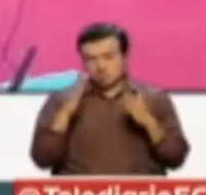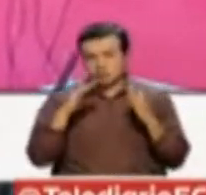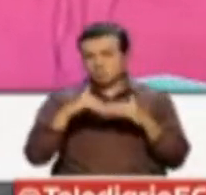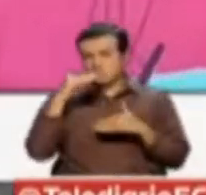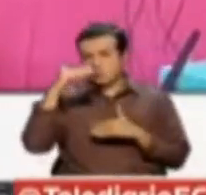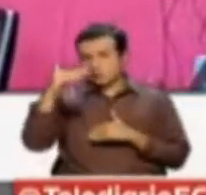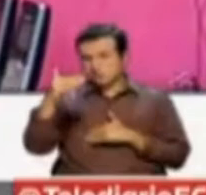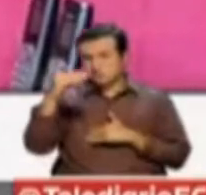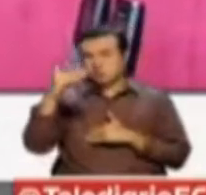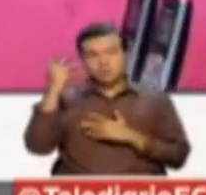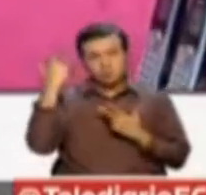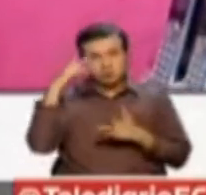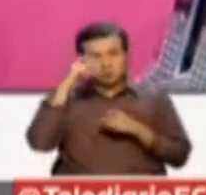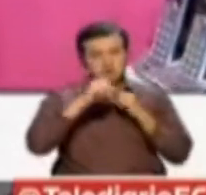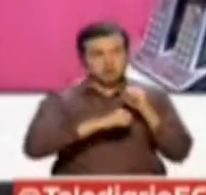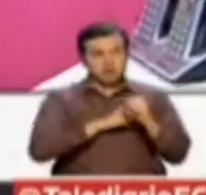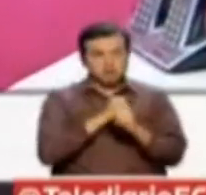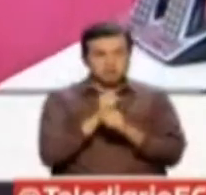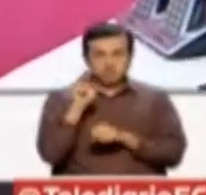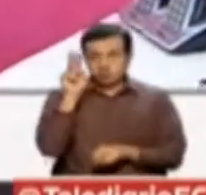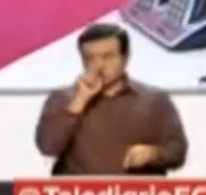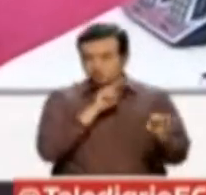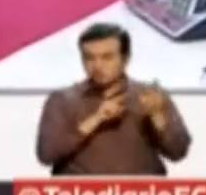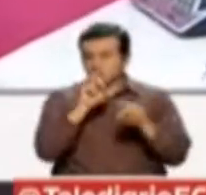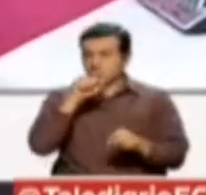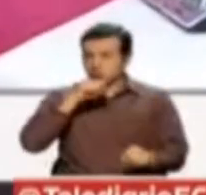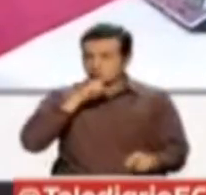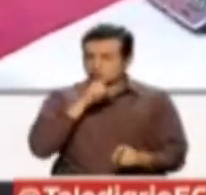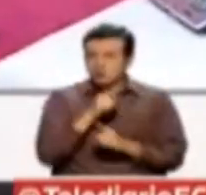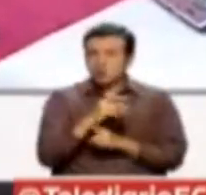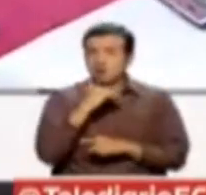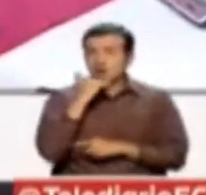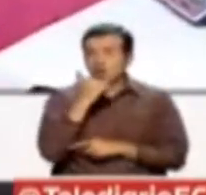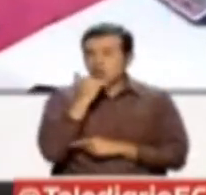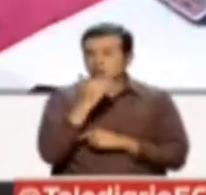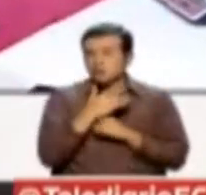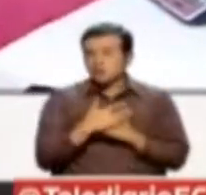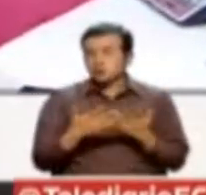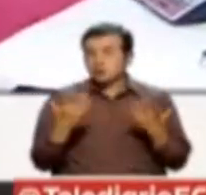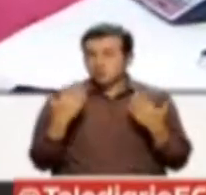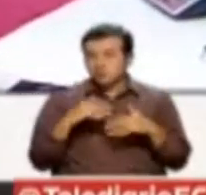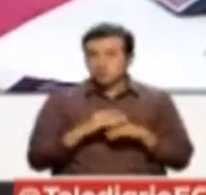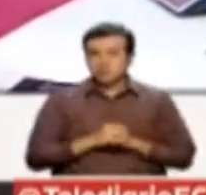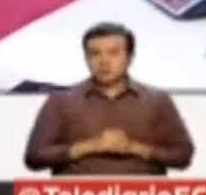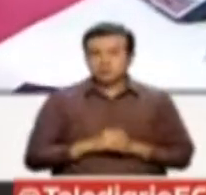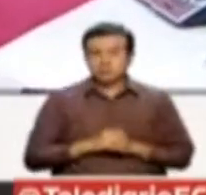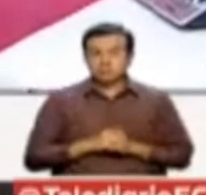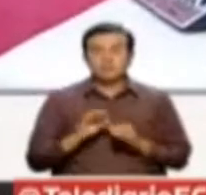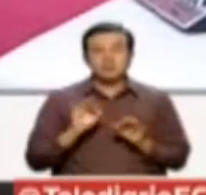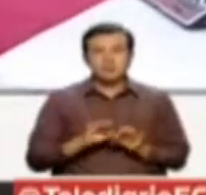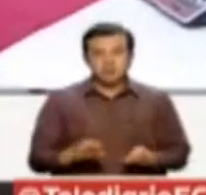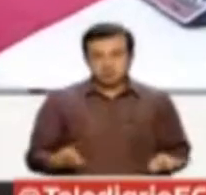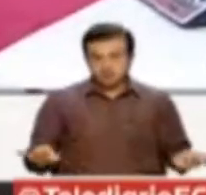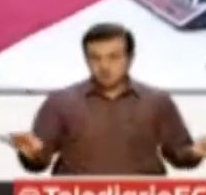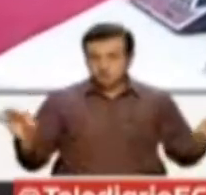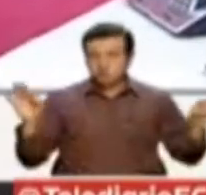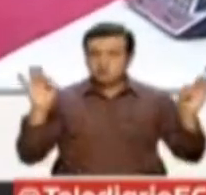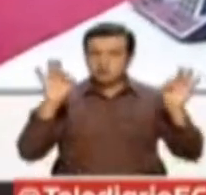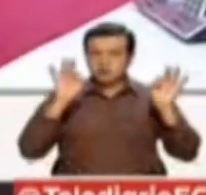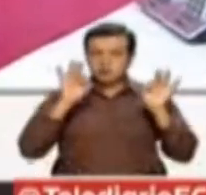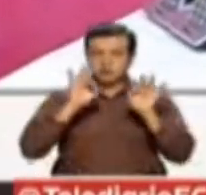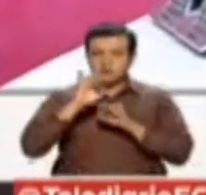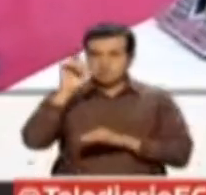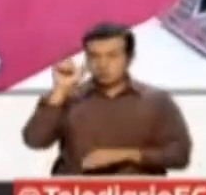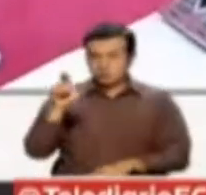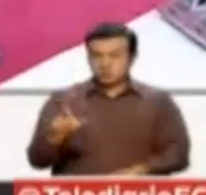adelante cualquiera puede heredad puede presentarse una pérdida auditiva entonces aquí lo importante es captar